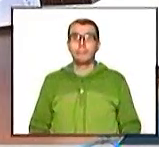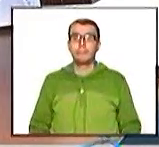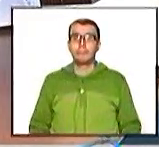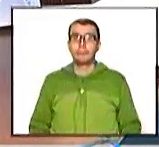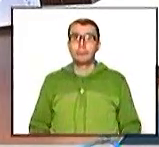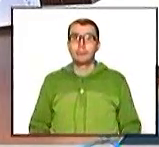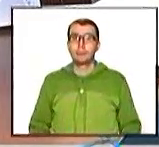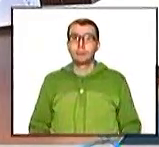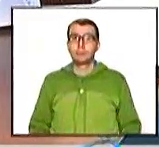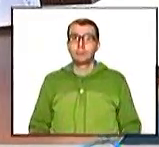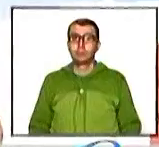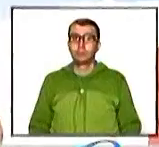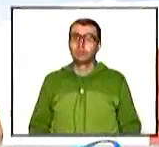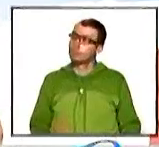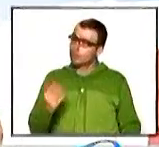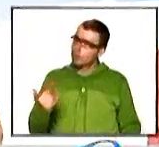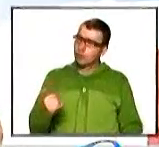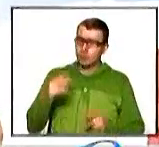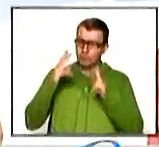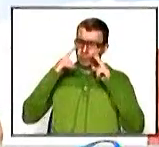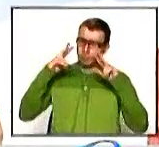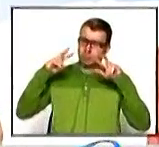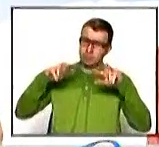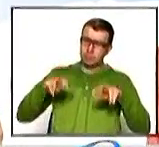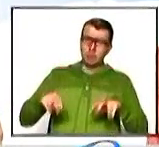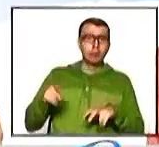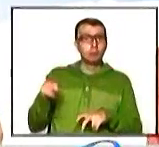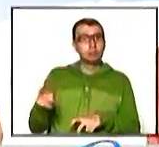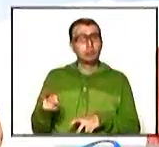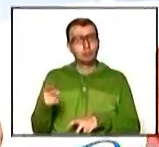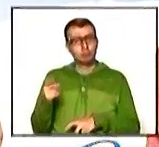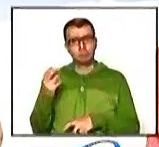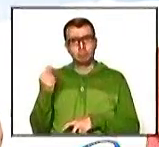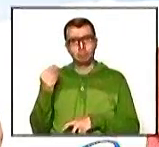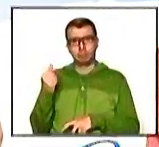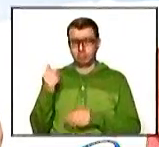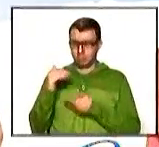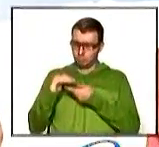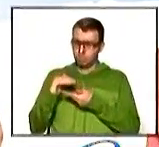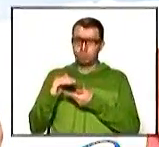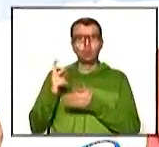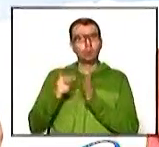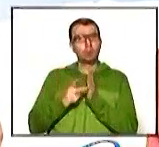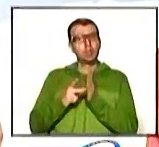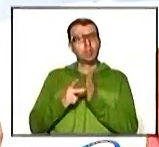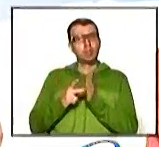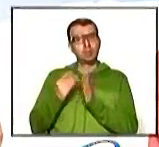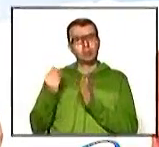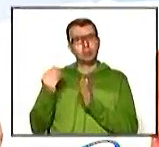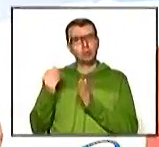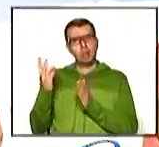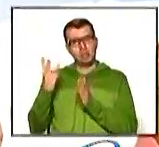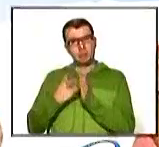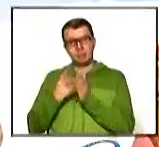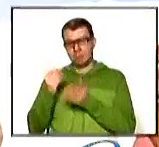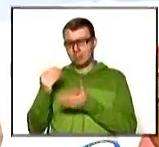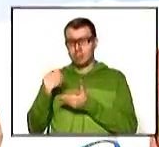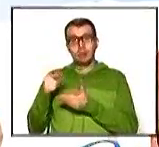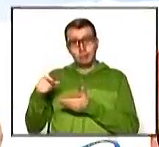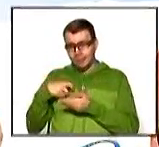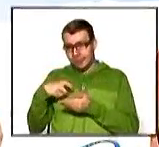tratamiento del cual se está estudiando mucho que creo que vale la cajita 2,000 o 3,000 pesos. Y tenía una